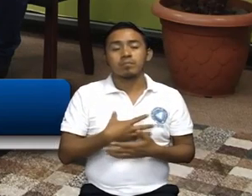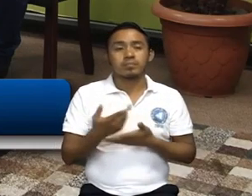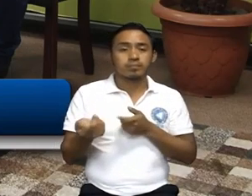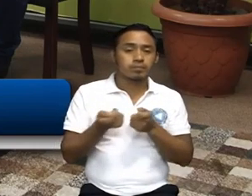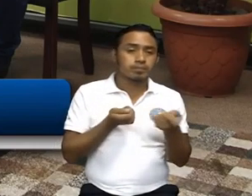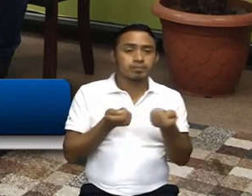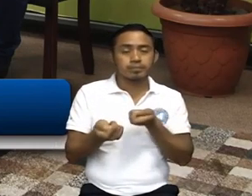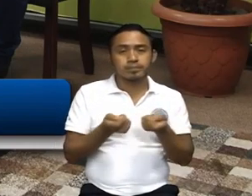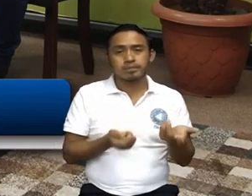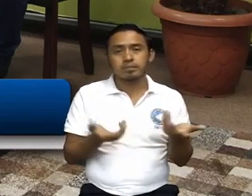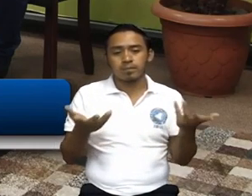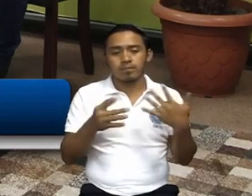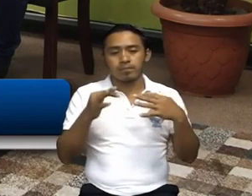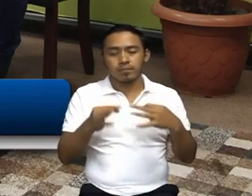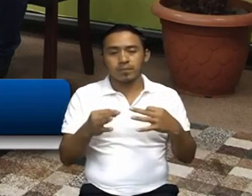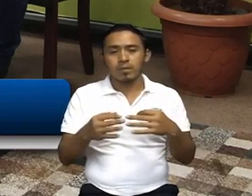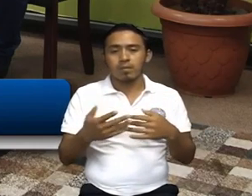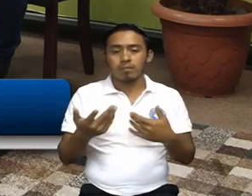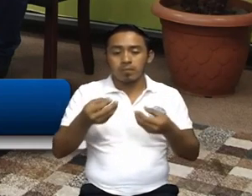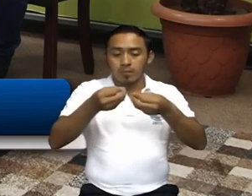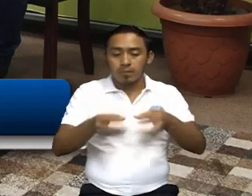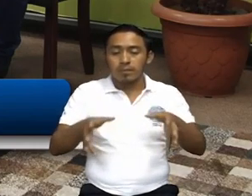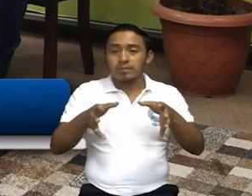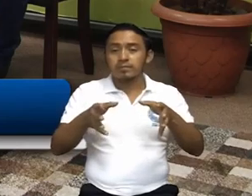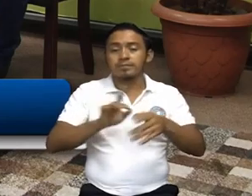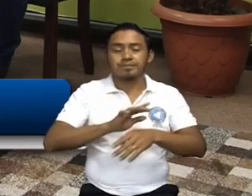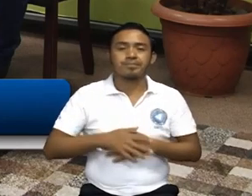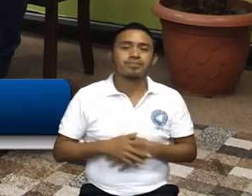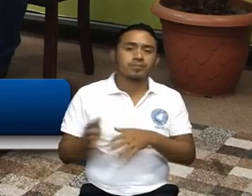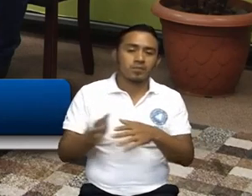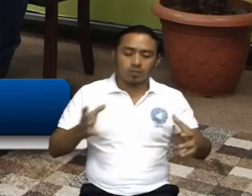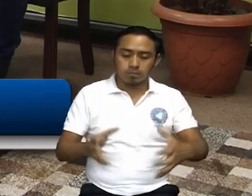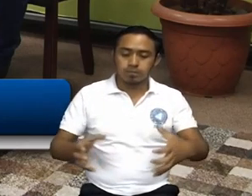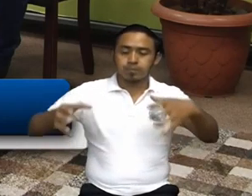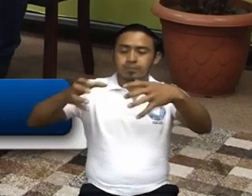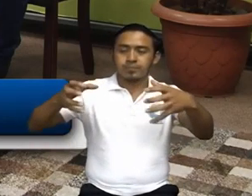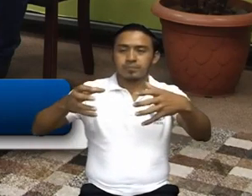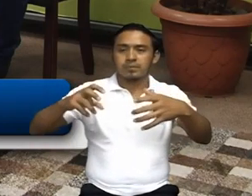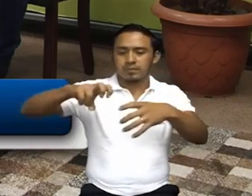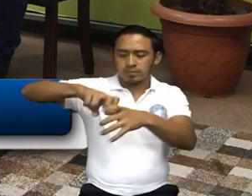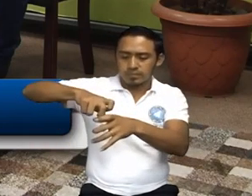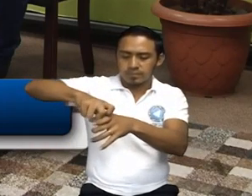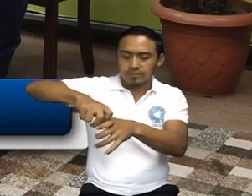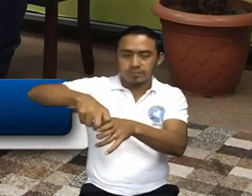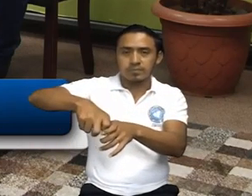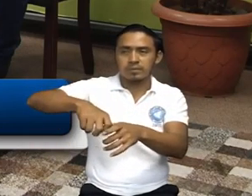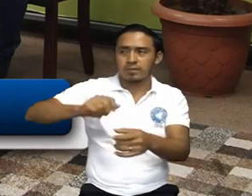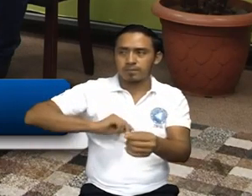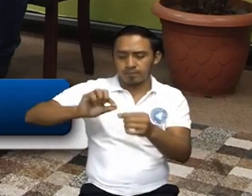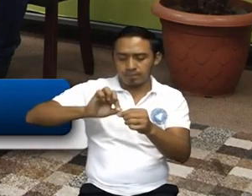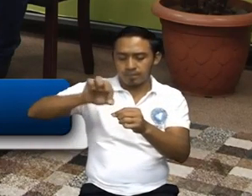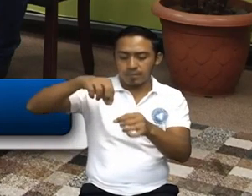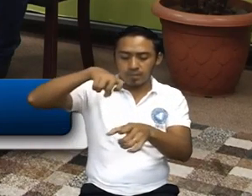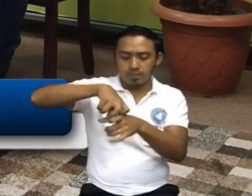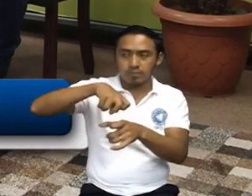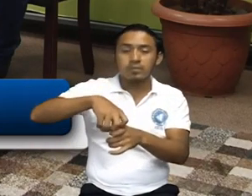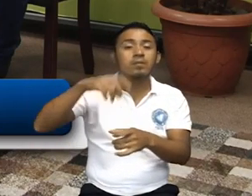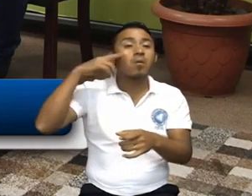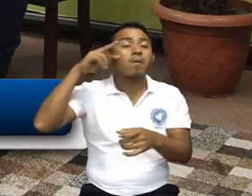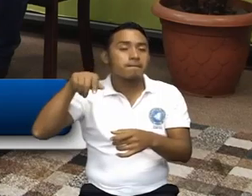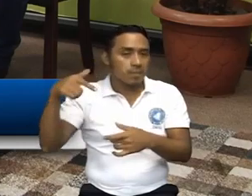la válvula para evitar que haya escape. Lo otro es que también el cilindro puede estar dañada, la válvula. Hay un empaque, entonces también eso lo